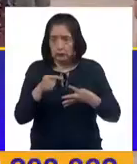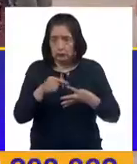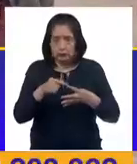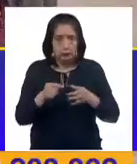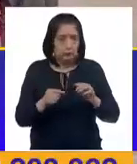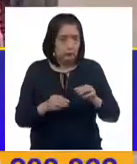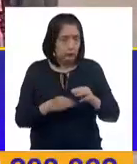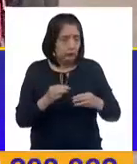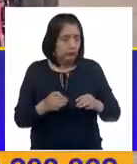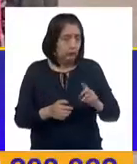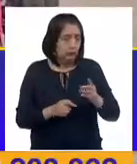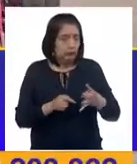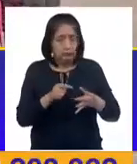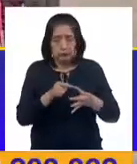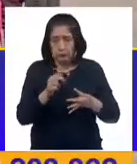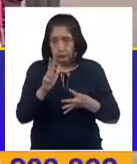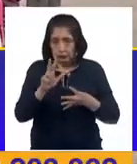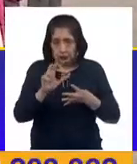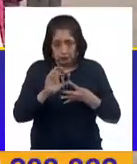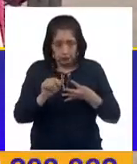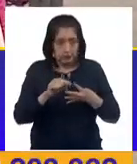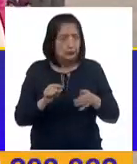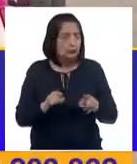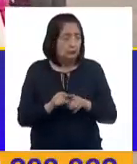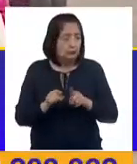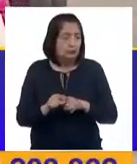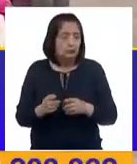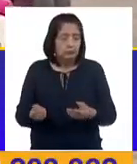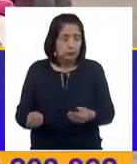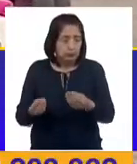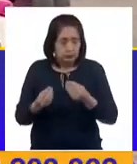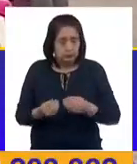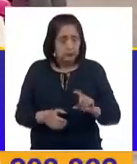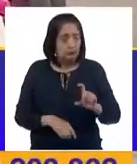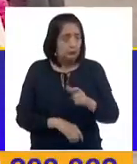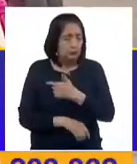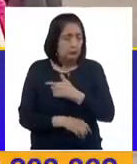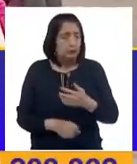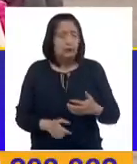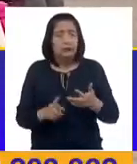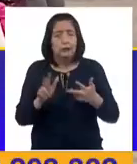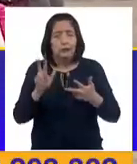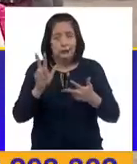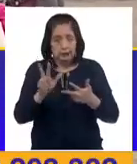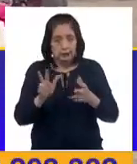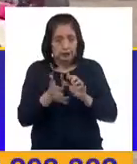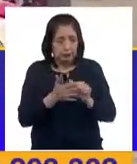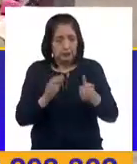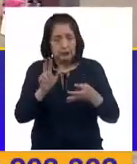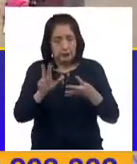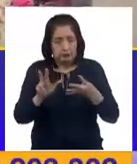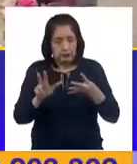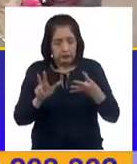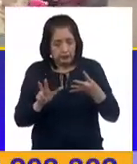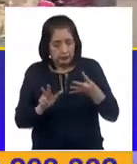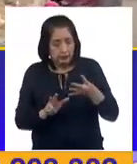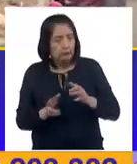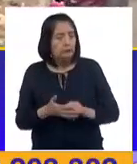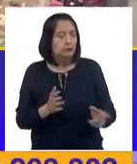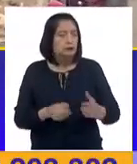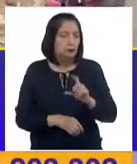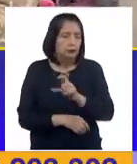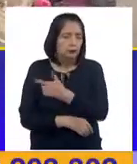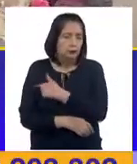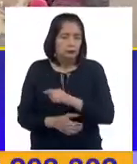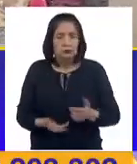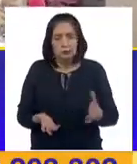Y al mismo tiempo estamos preparados para que nos entreguen vacuna cada trimestre y vacunemos cada trimestre. Un país no